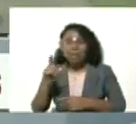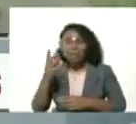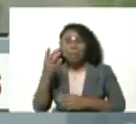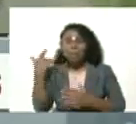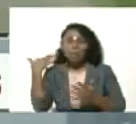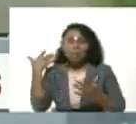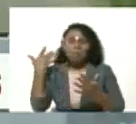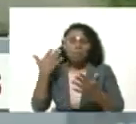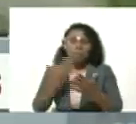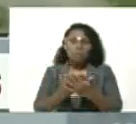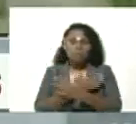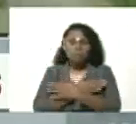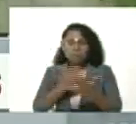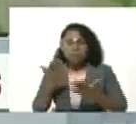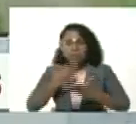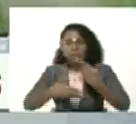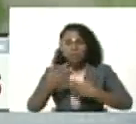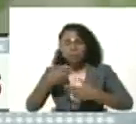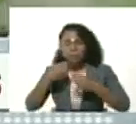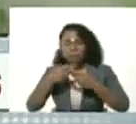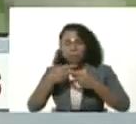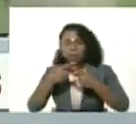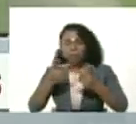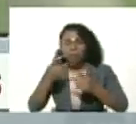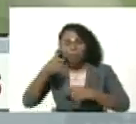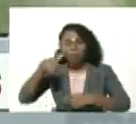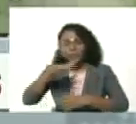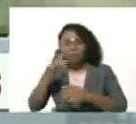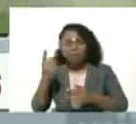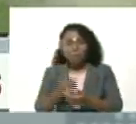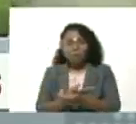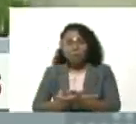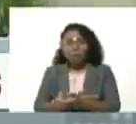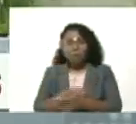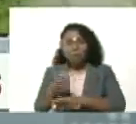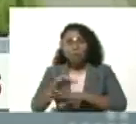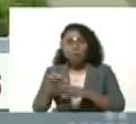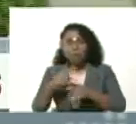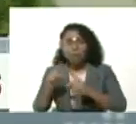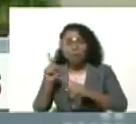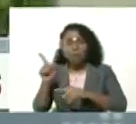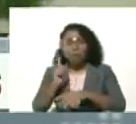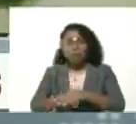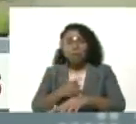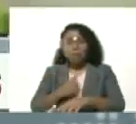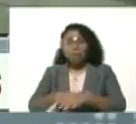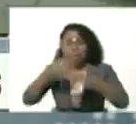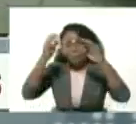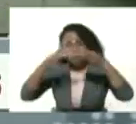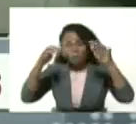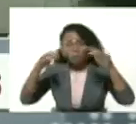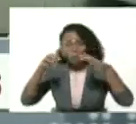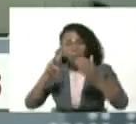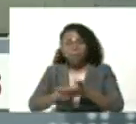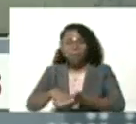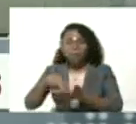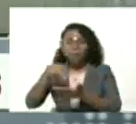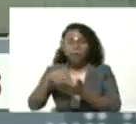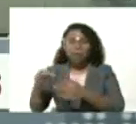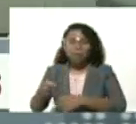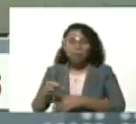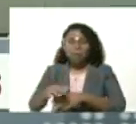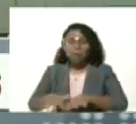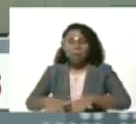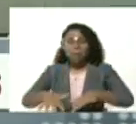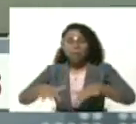años estuvo al servicio del pueblo de la hermana, del hermano municipio de Colón, pero que con el tiempo, con las lluvias y con el levantamiento del río, como usted